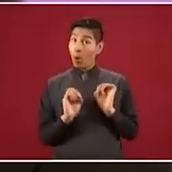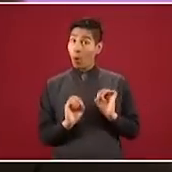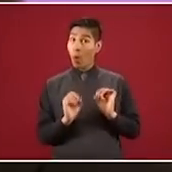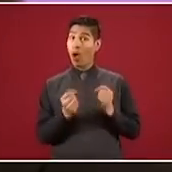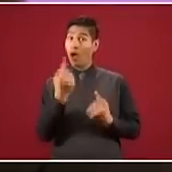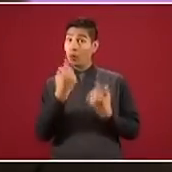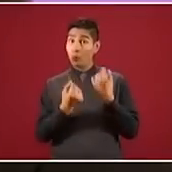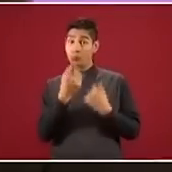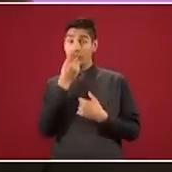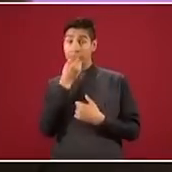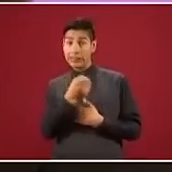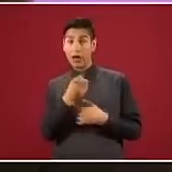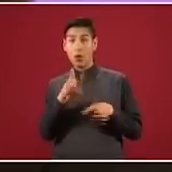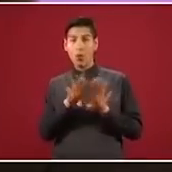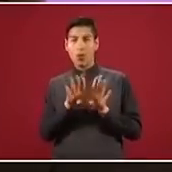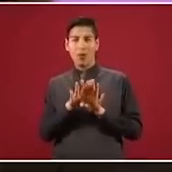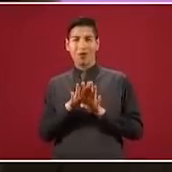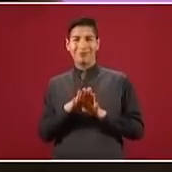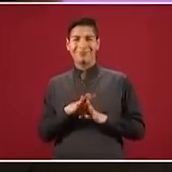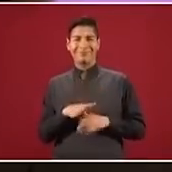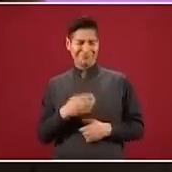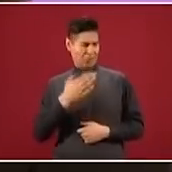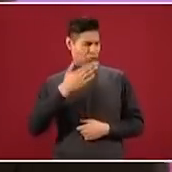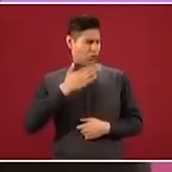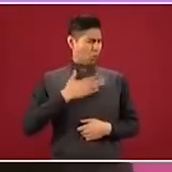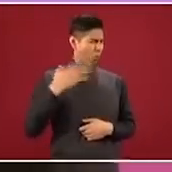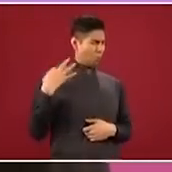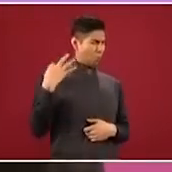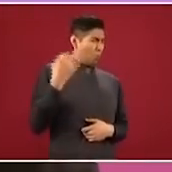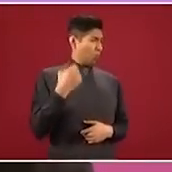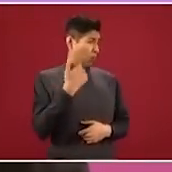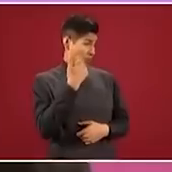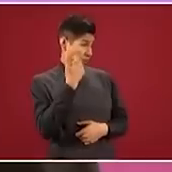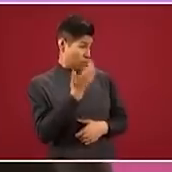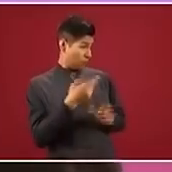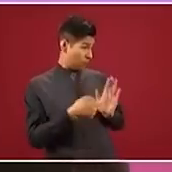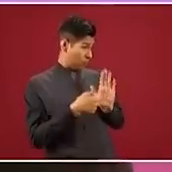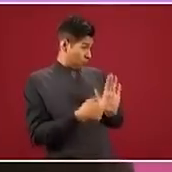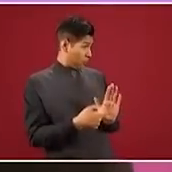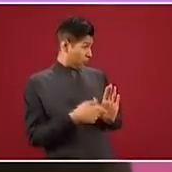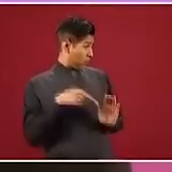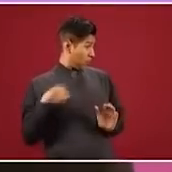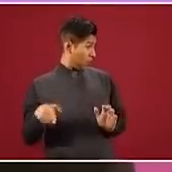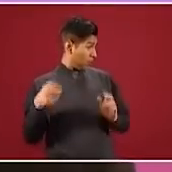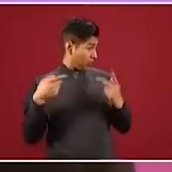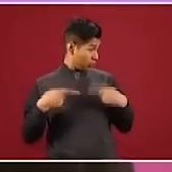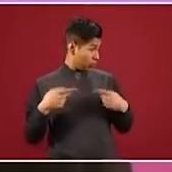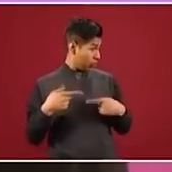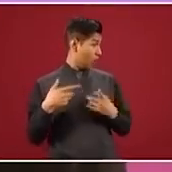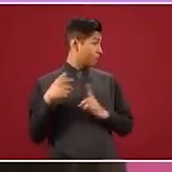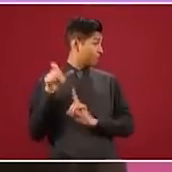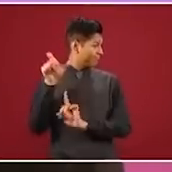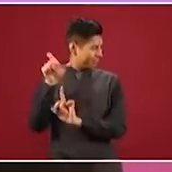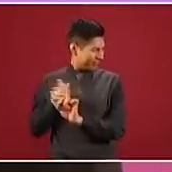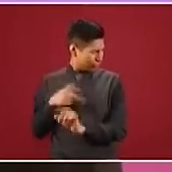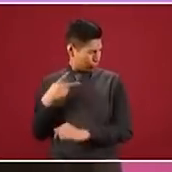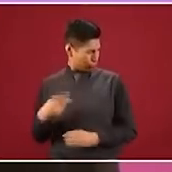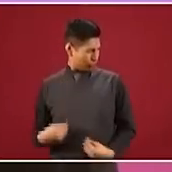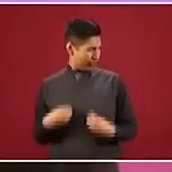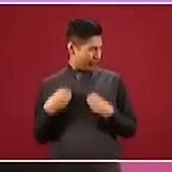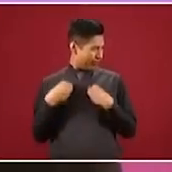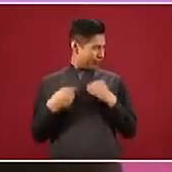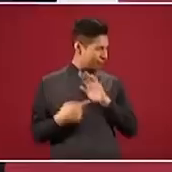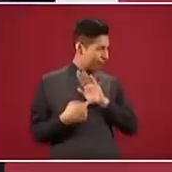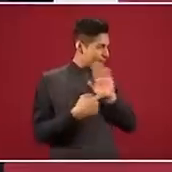pueblo presentando casos puntuales o reportajes de situaciones donde se